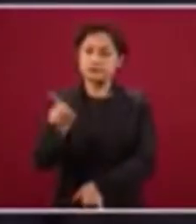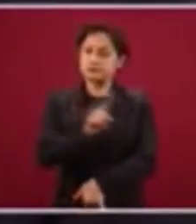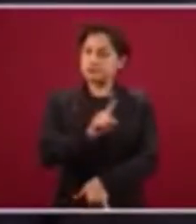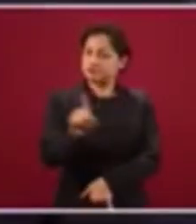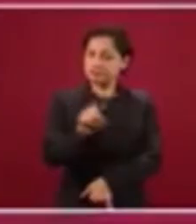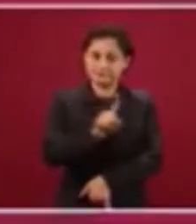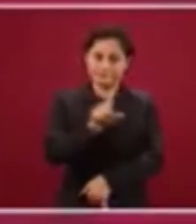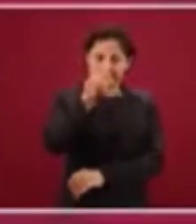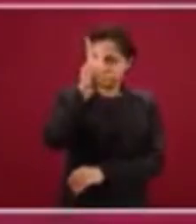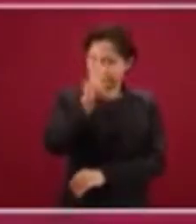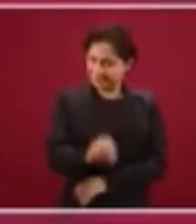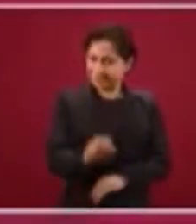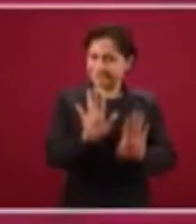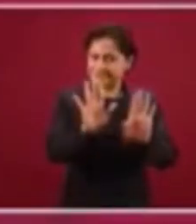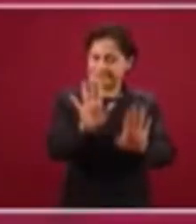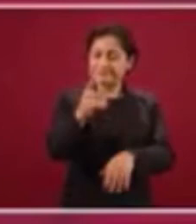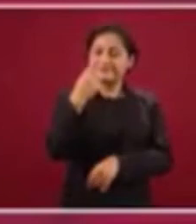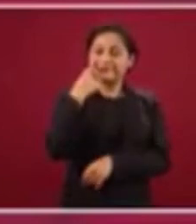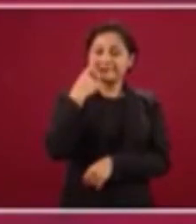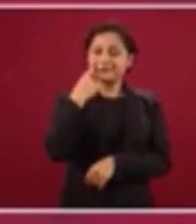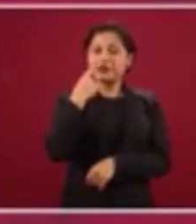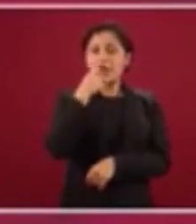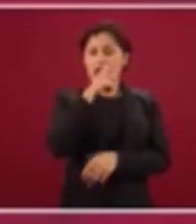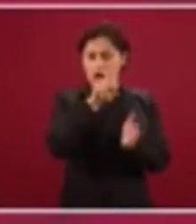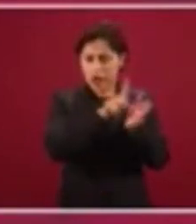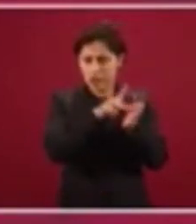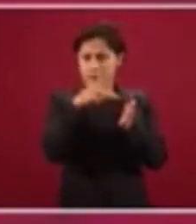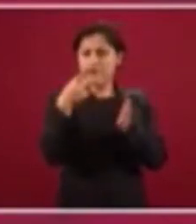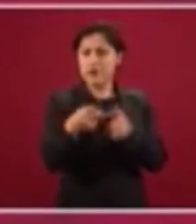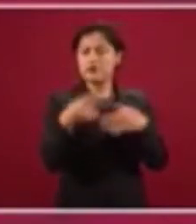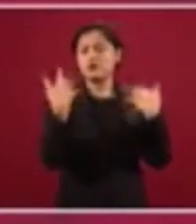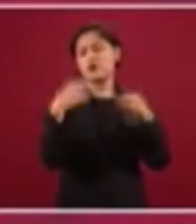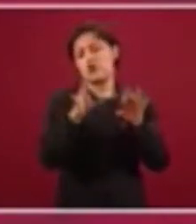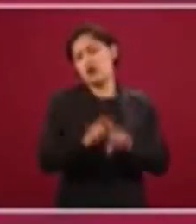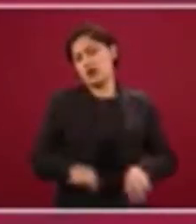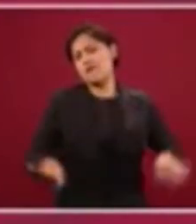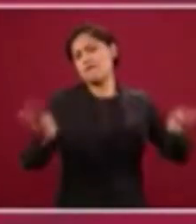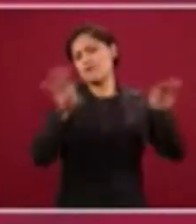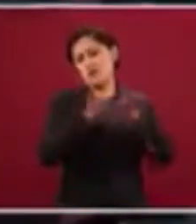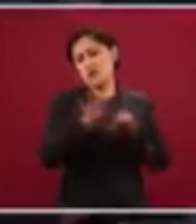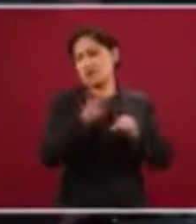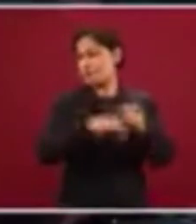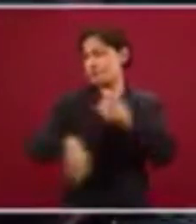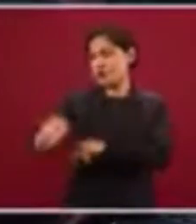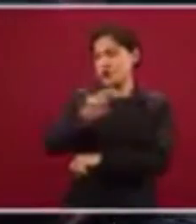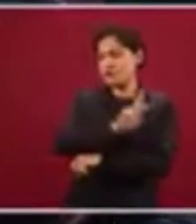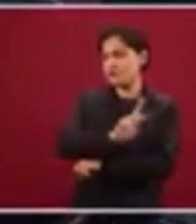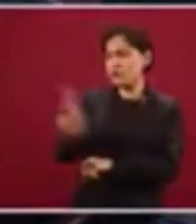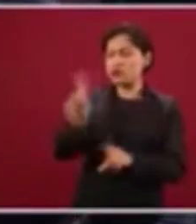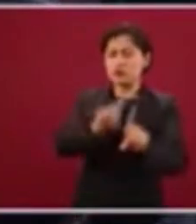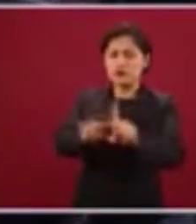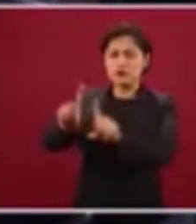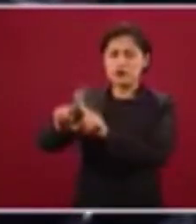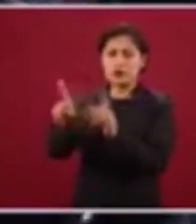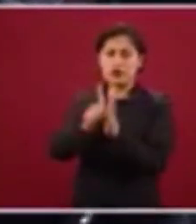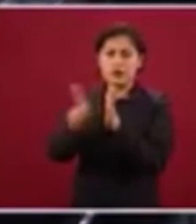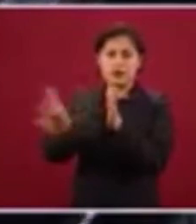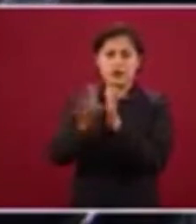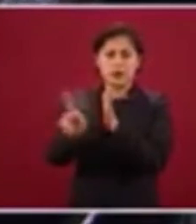Sí es importante ese periódico, hay que respetar todos los medios de información,